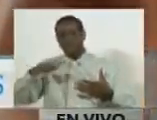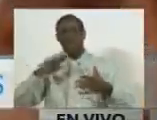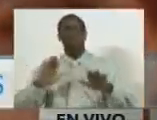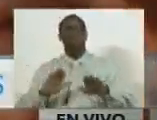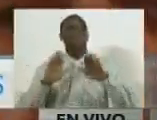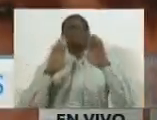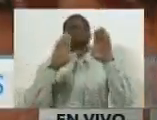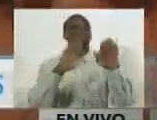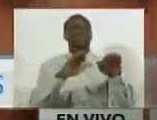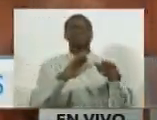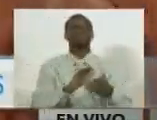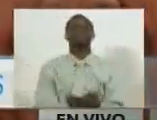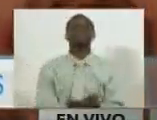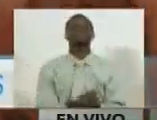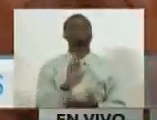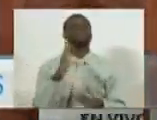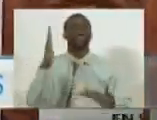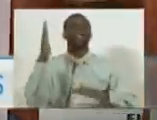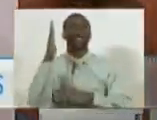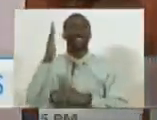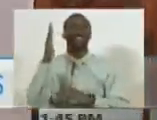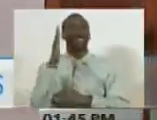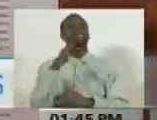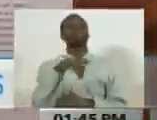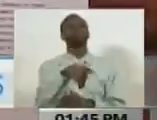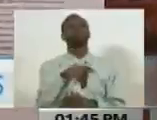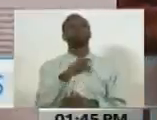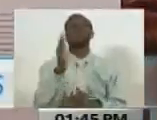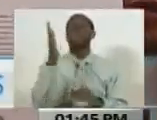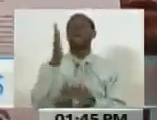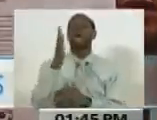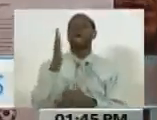Lara, aquí está su madrina, mira, el Estado Lara.